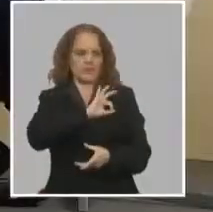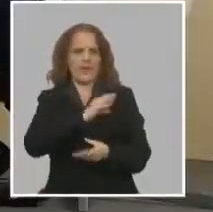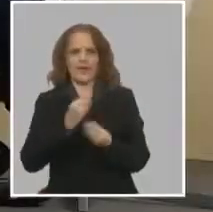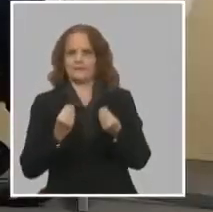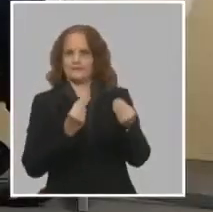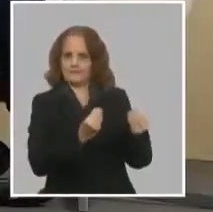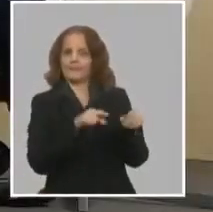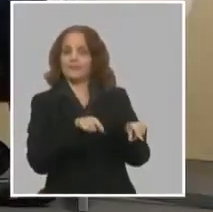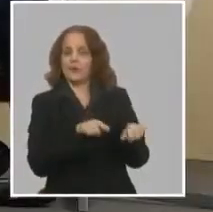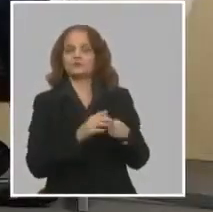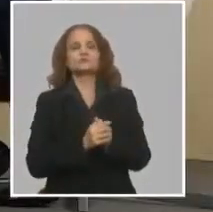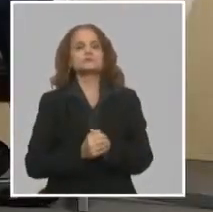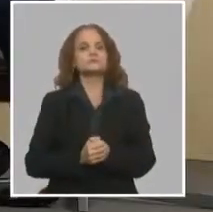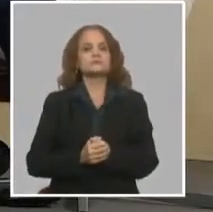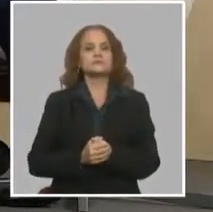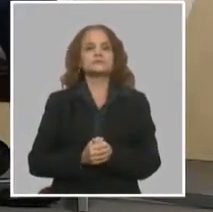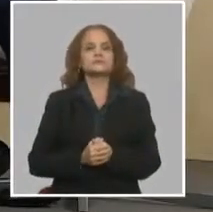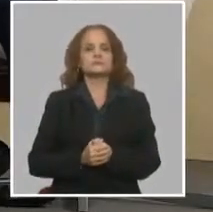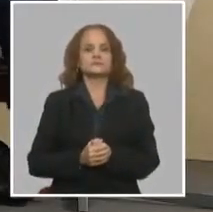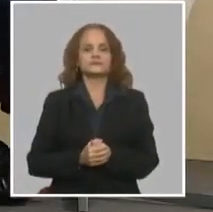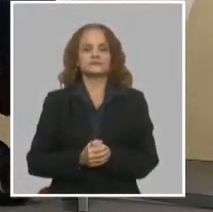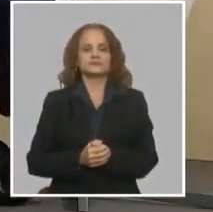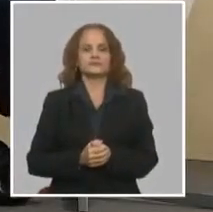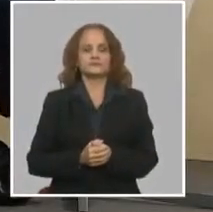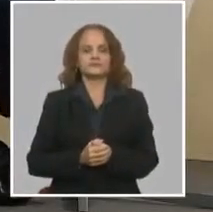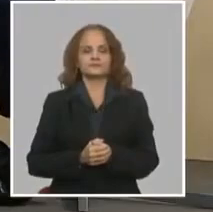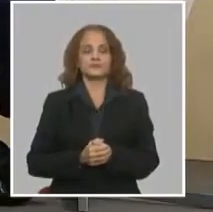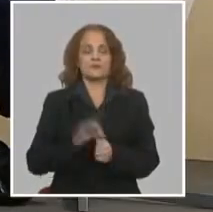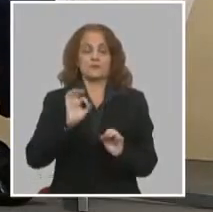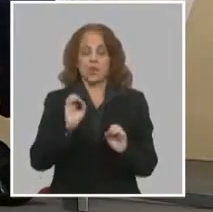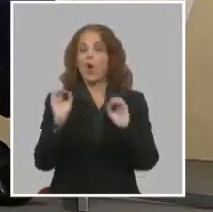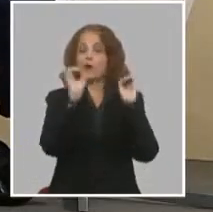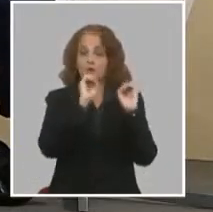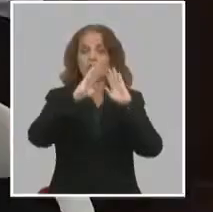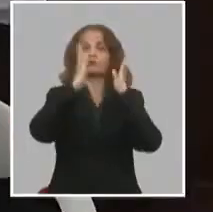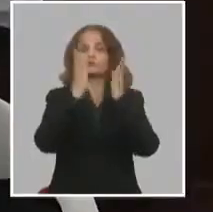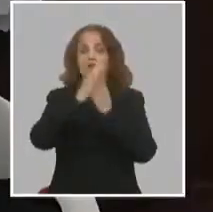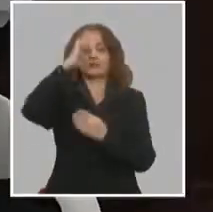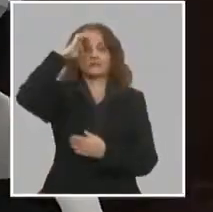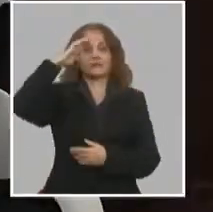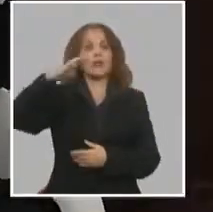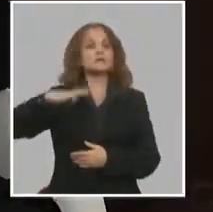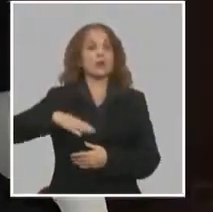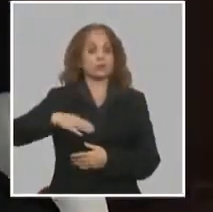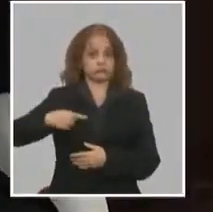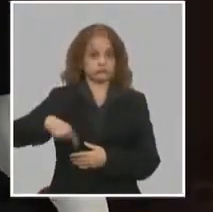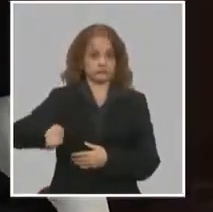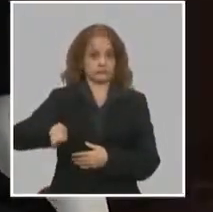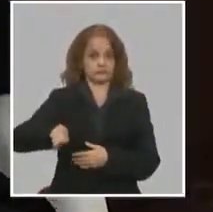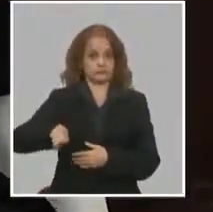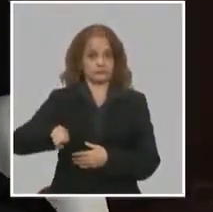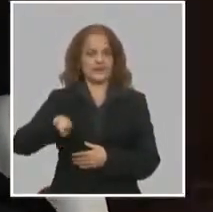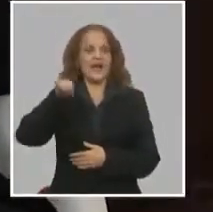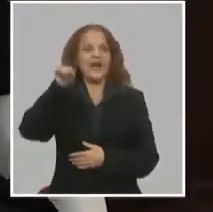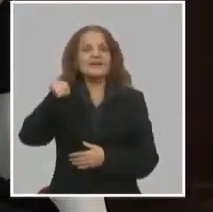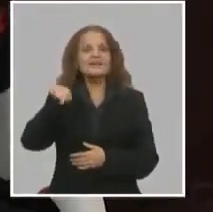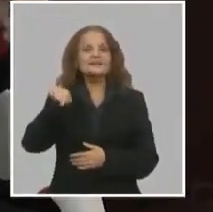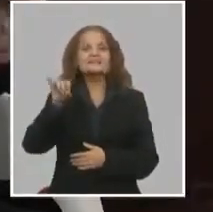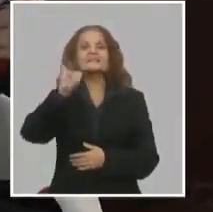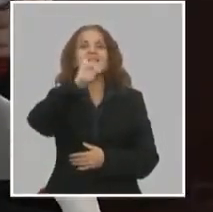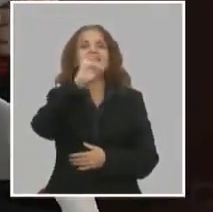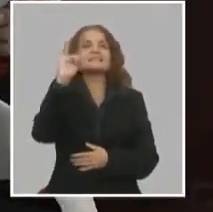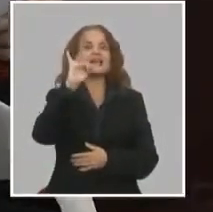Reef, recibió el premio Dr. Lee Yu Wong de la Organización Mundial de la Salud en la ceremonia de la 70 Asamblea